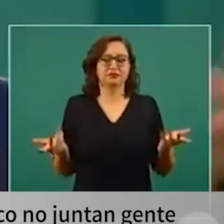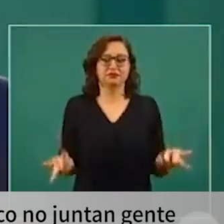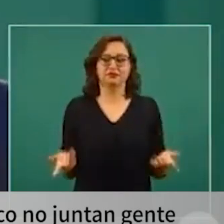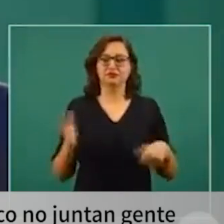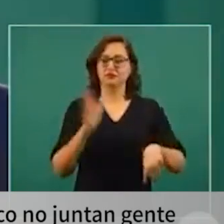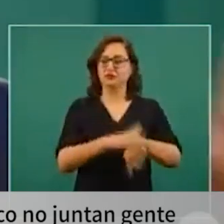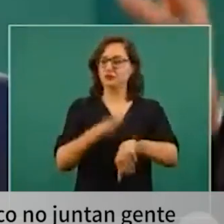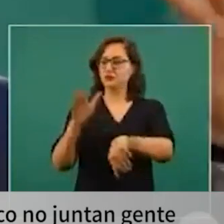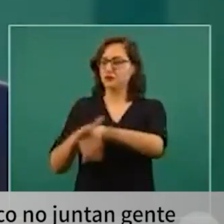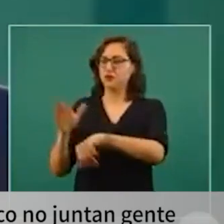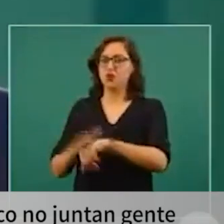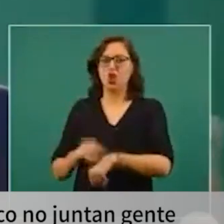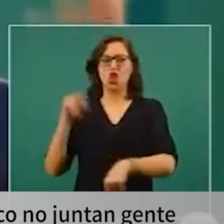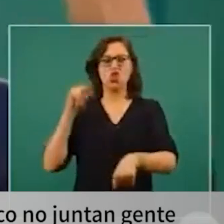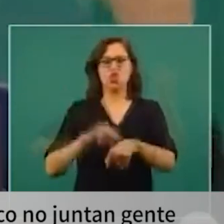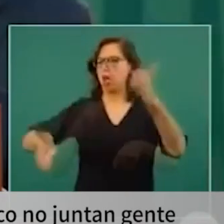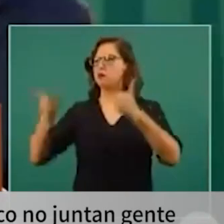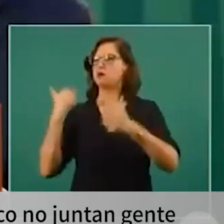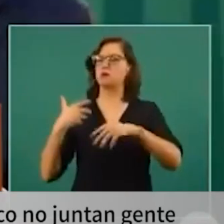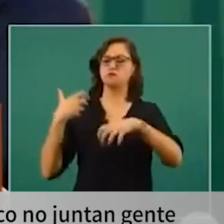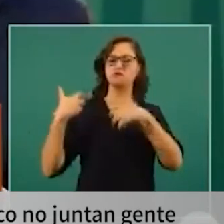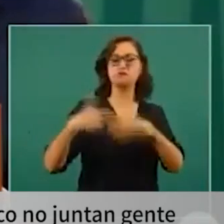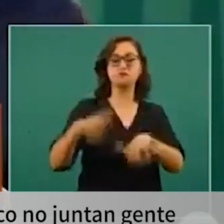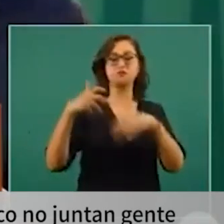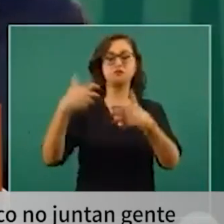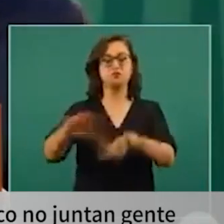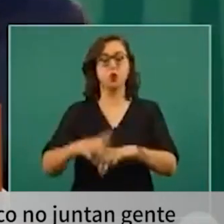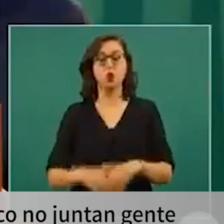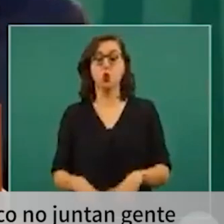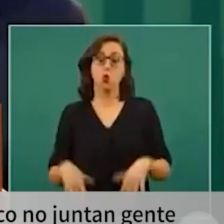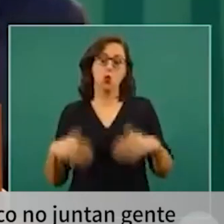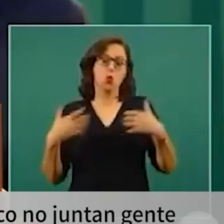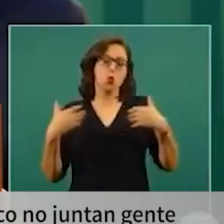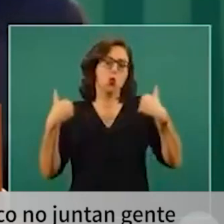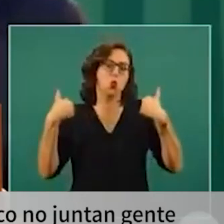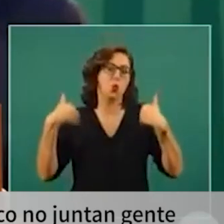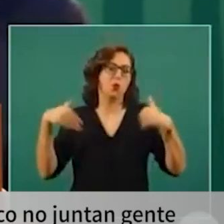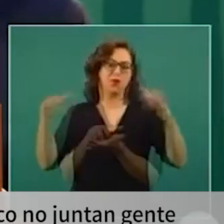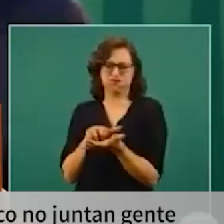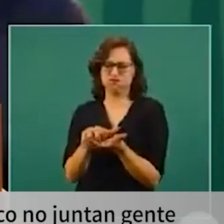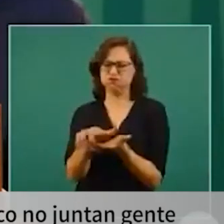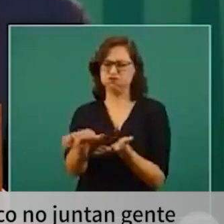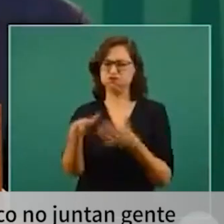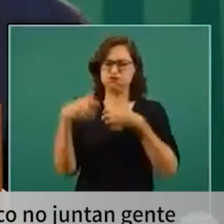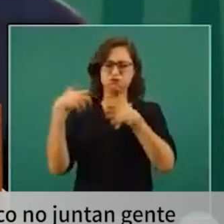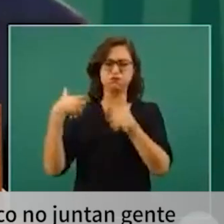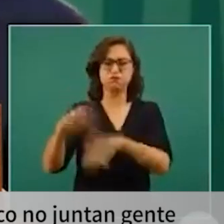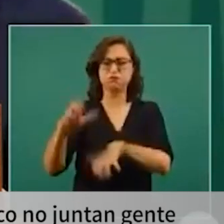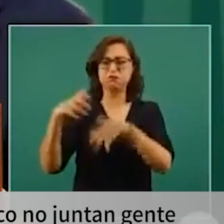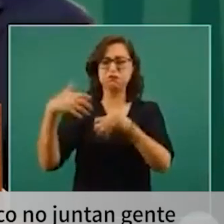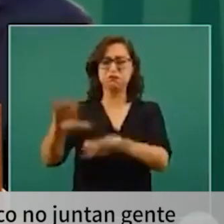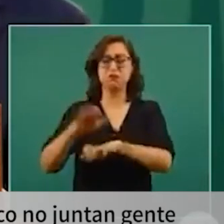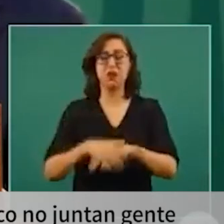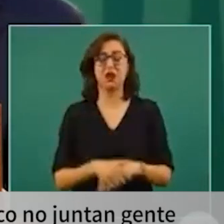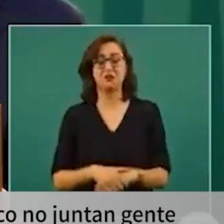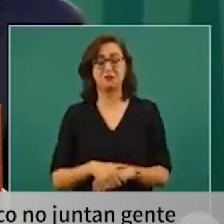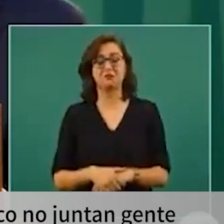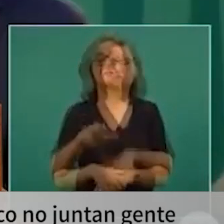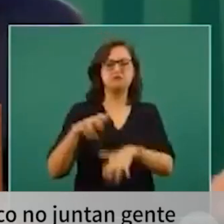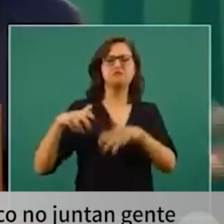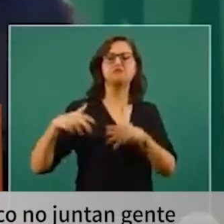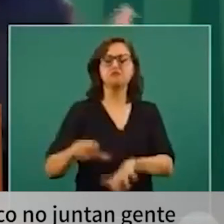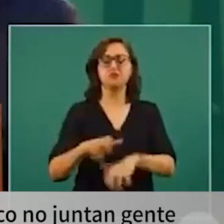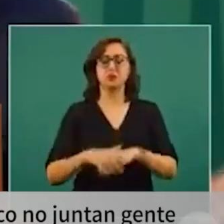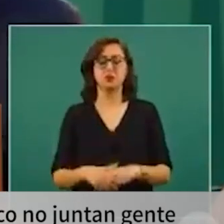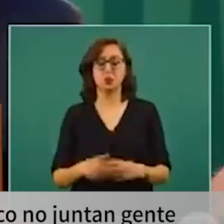salgan los médicos a protestar saldrían cientos miles ayer convocaron a una manifestación así